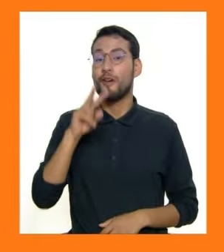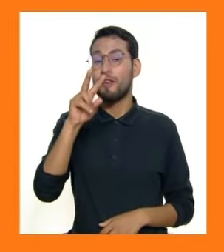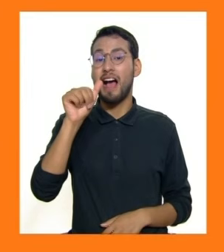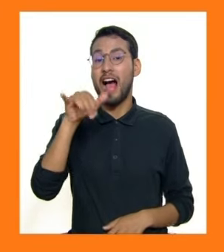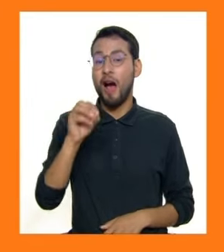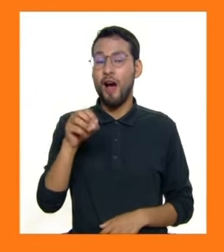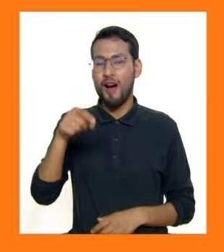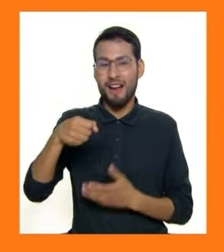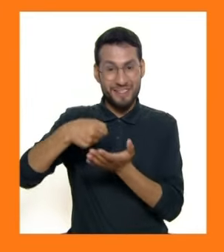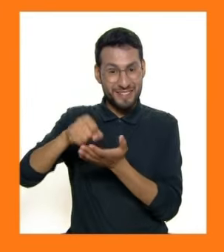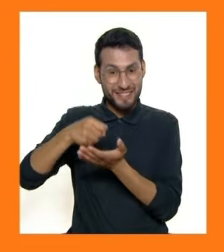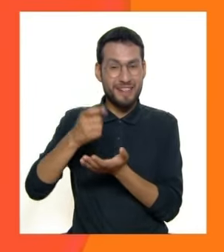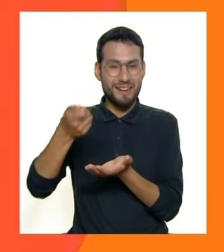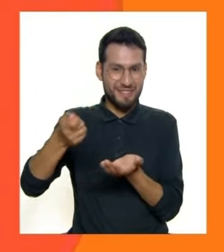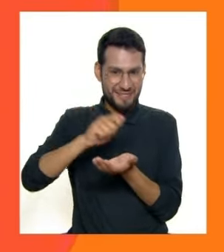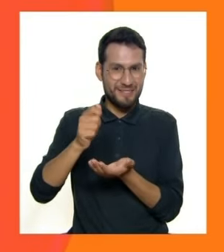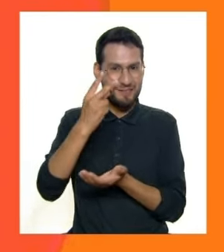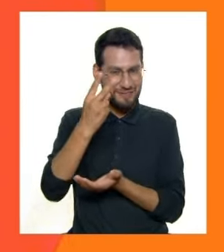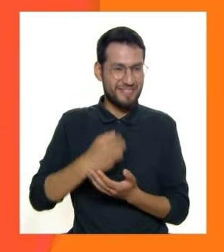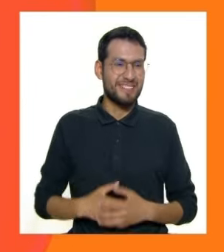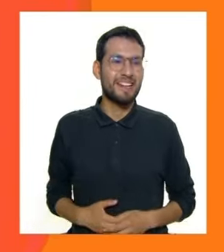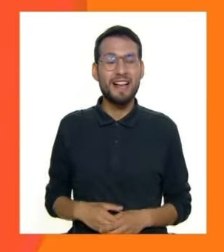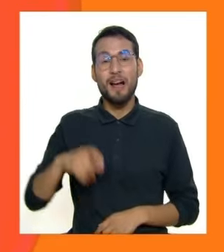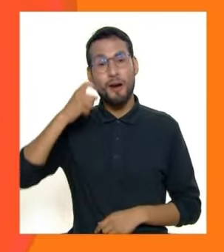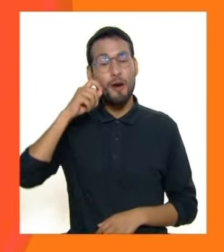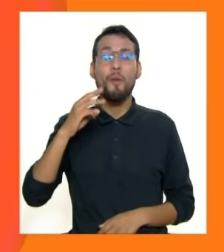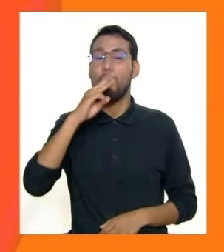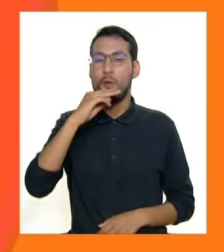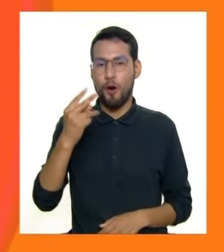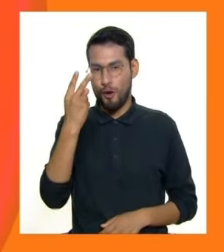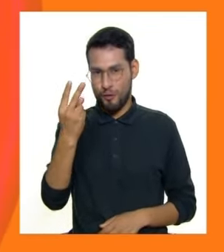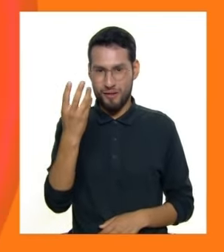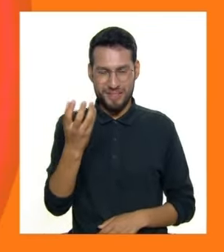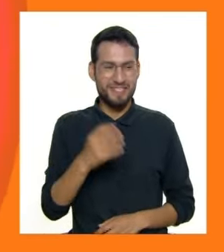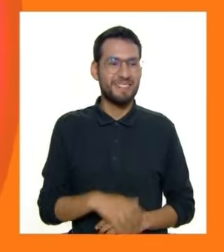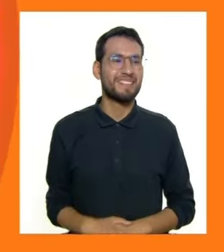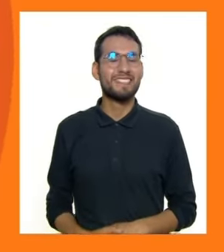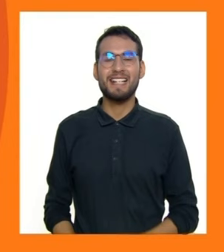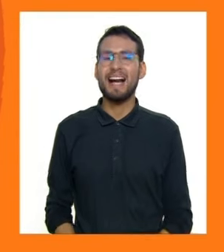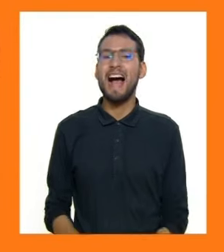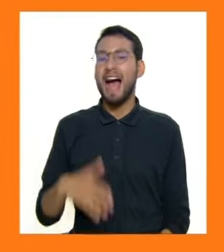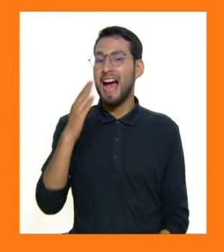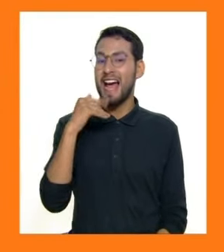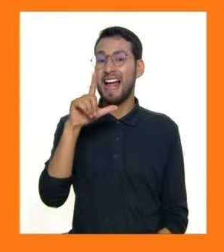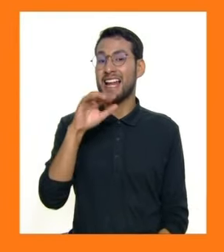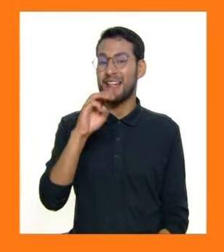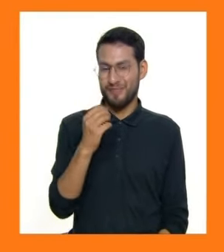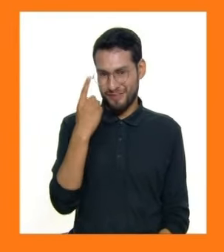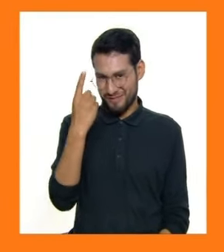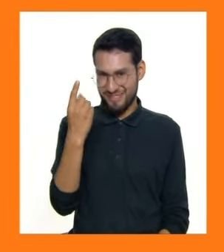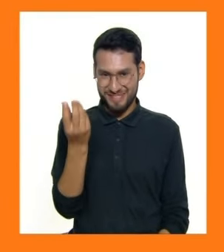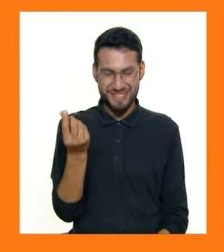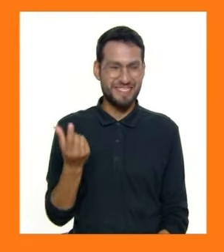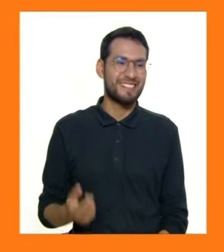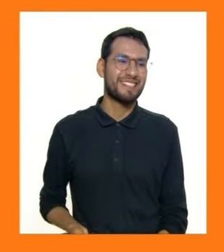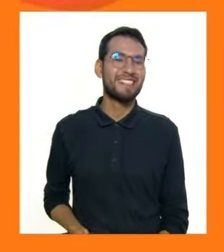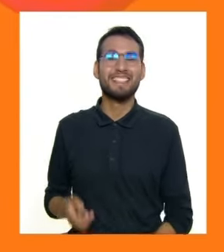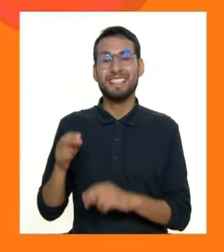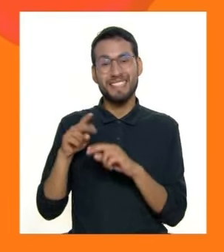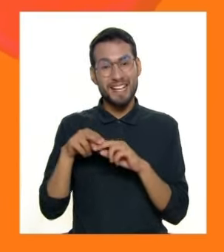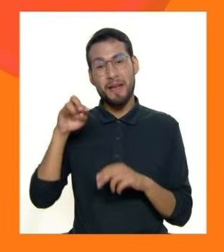2 cucharadas de ajo en pasta. 1 cebolla morada. 1 cebolla morada. 2 cebollas moradas. 1 ají limo. Un ají limo, ¿qué pasa?